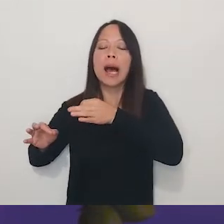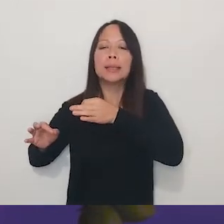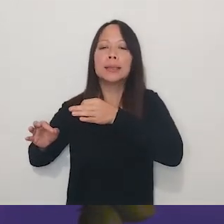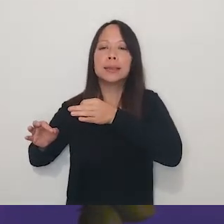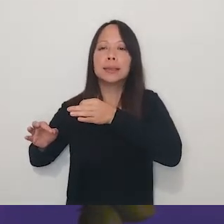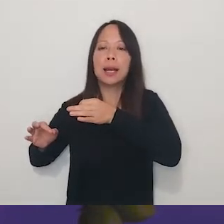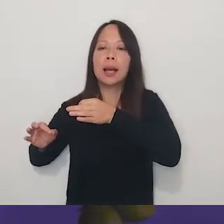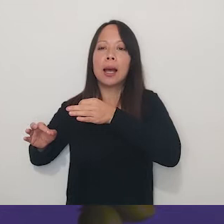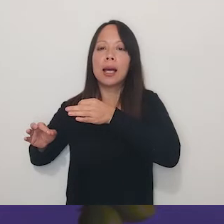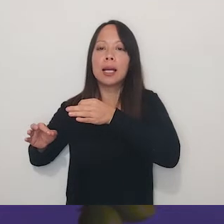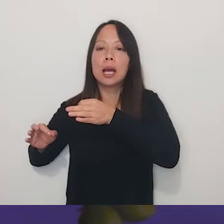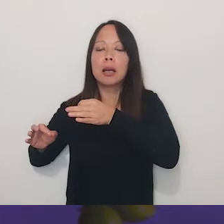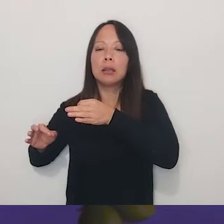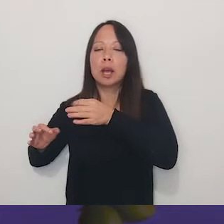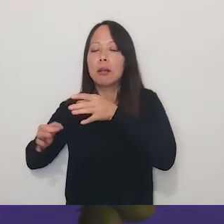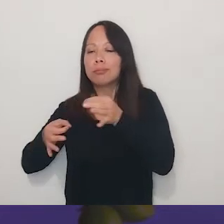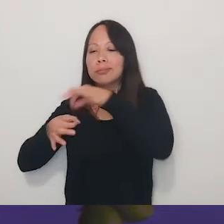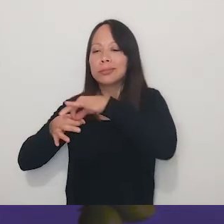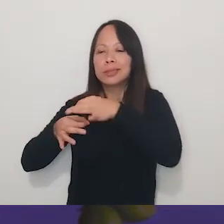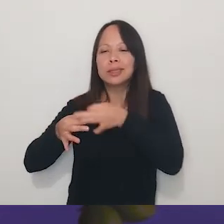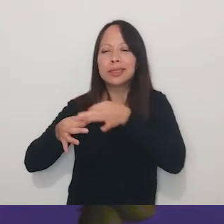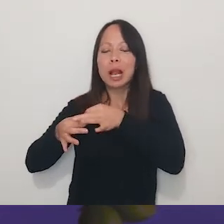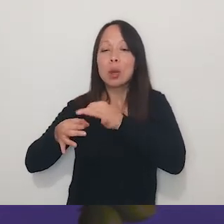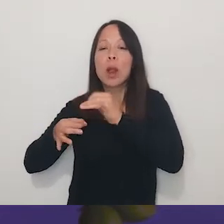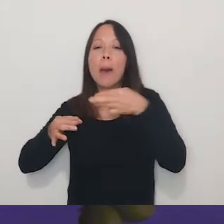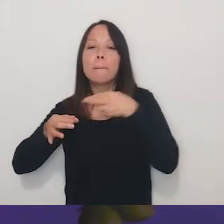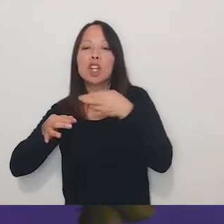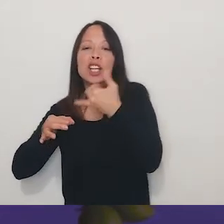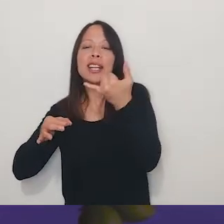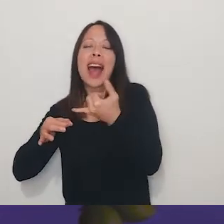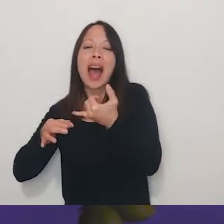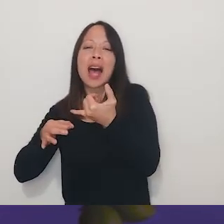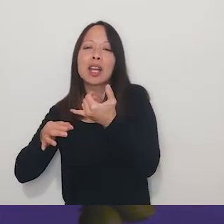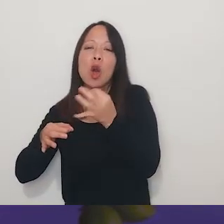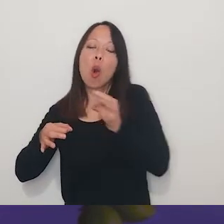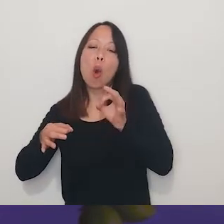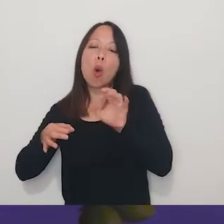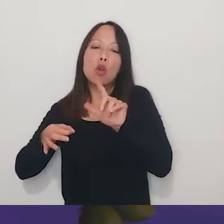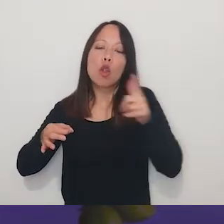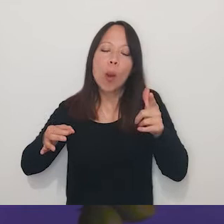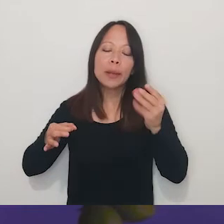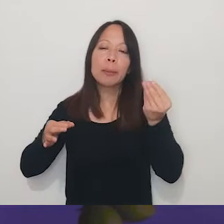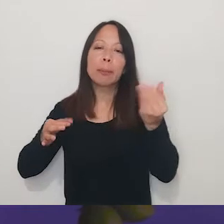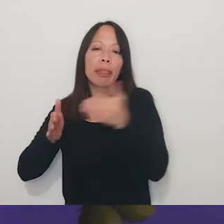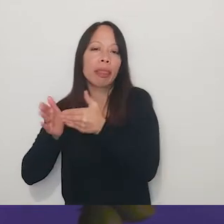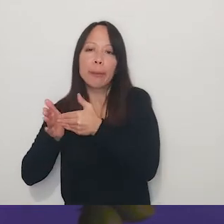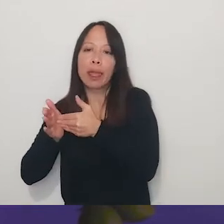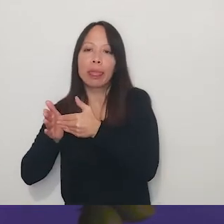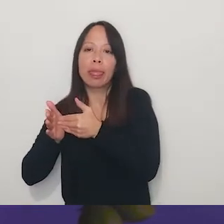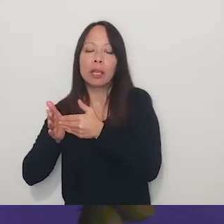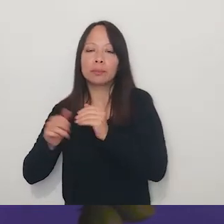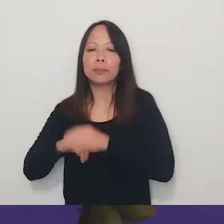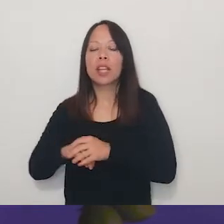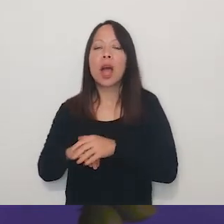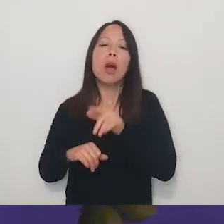tenía una expresión celular, ¿no? Como que esa proteína estaba o no estaba. Después los estudios de metilación también se usan. La